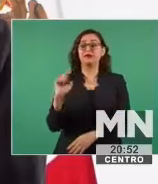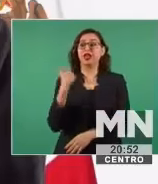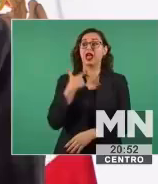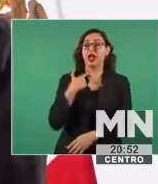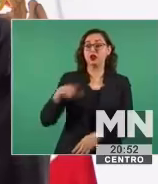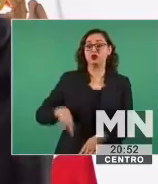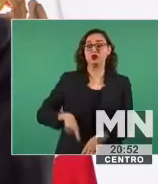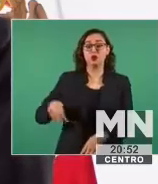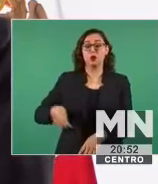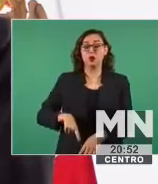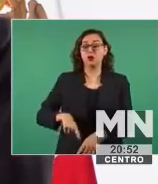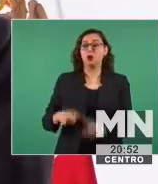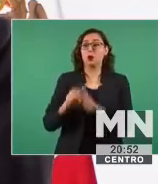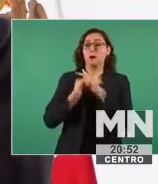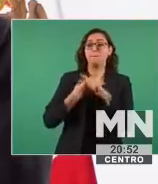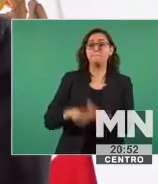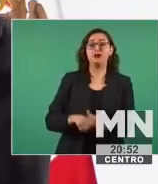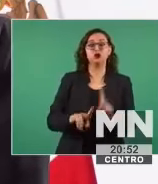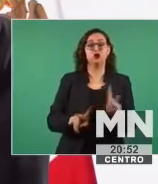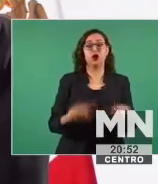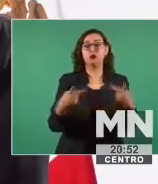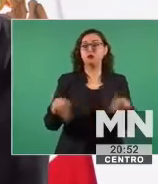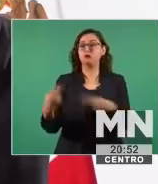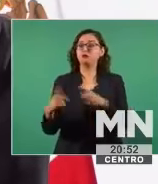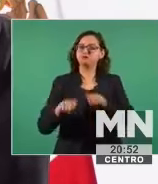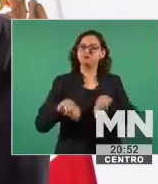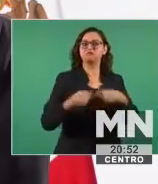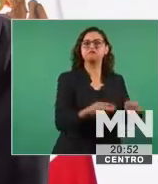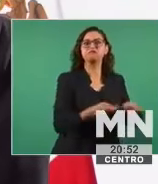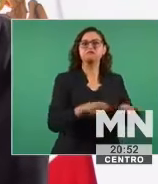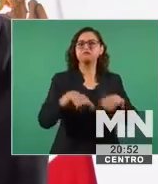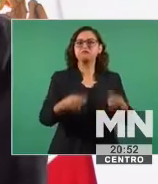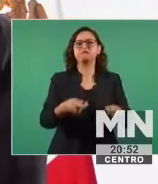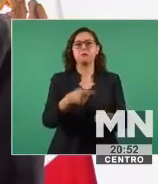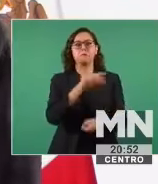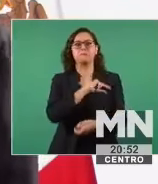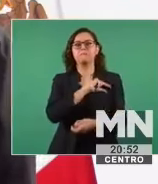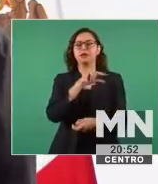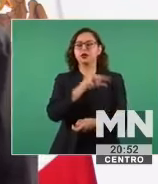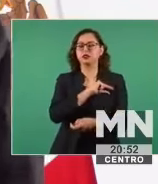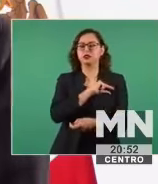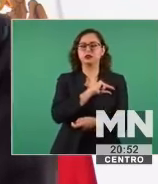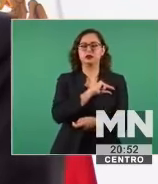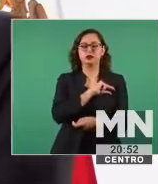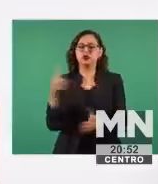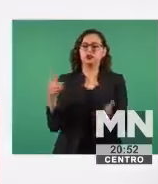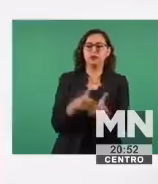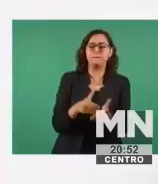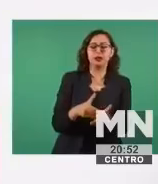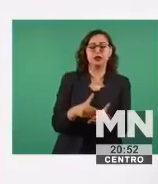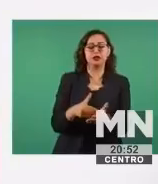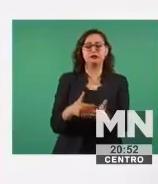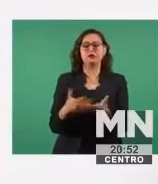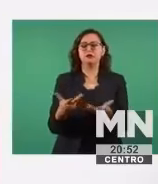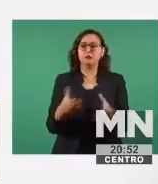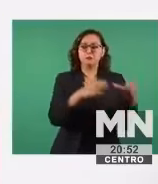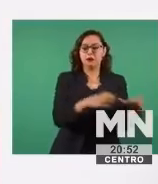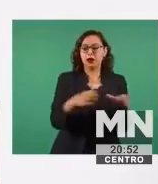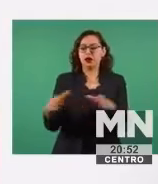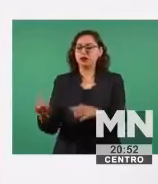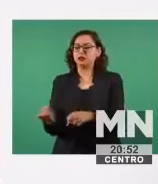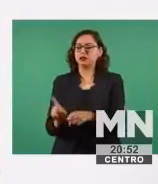El fortalecimiento del Banco de México. Y esa es otra cosa, ¿no? O sea, toda la parte económica, no, nadie pensaba que